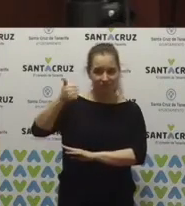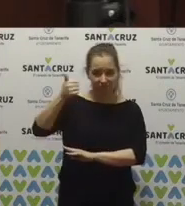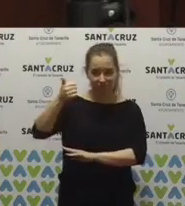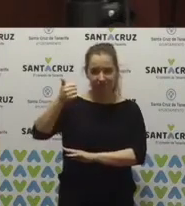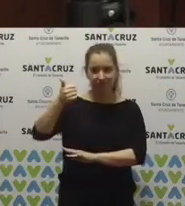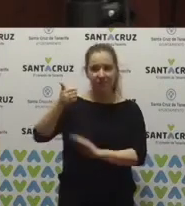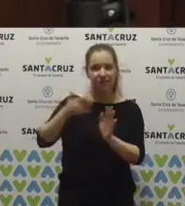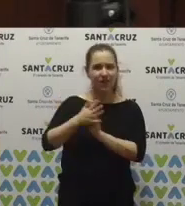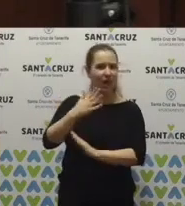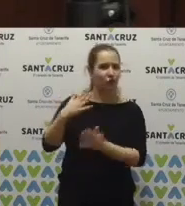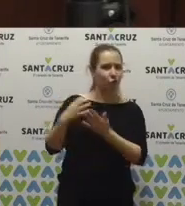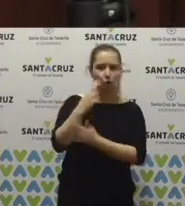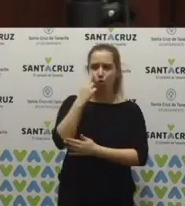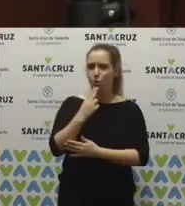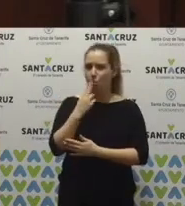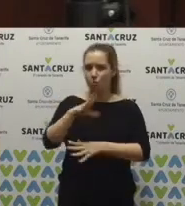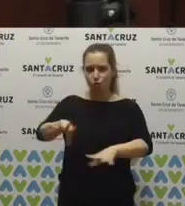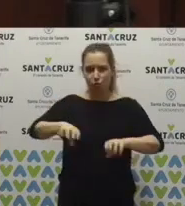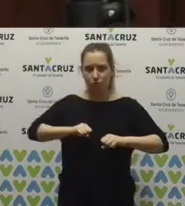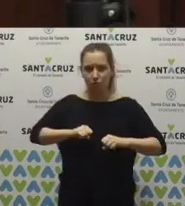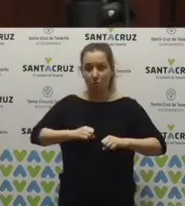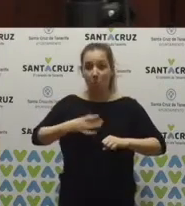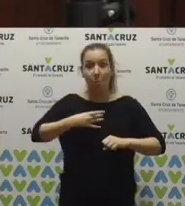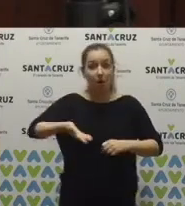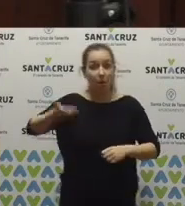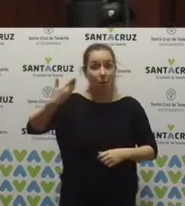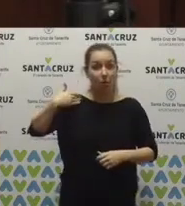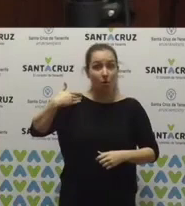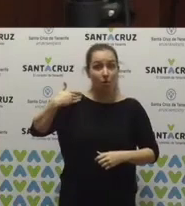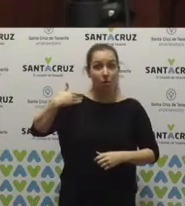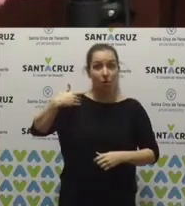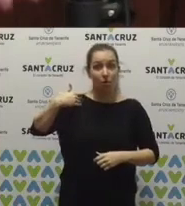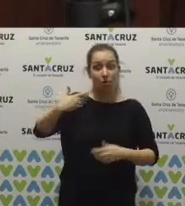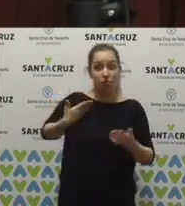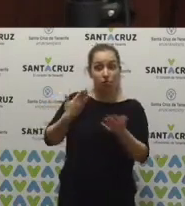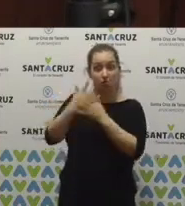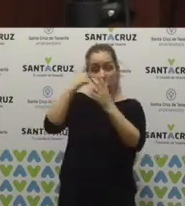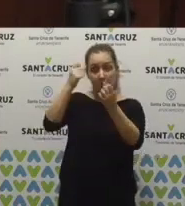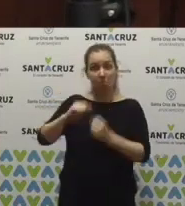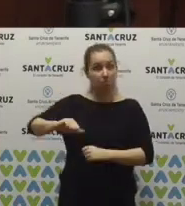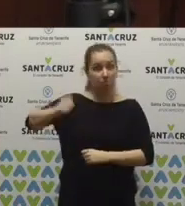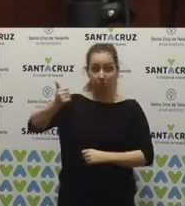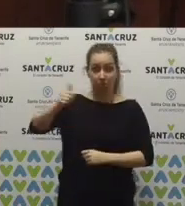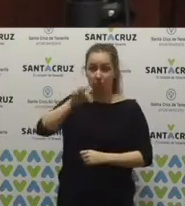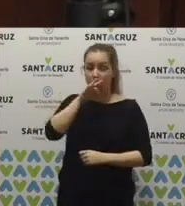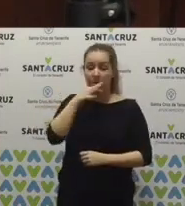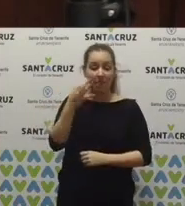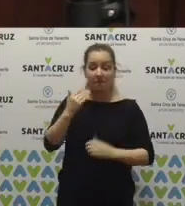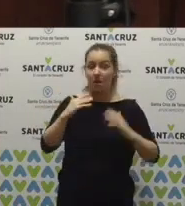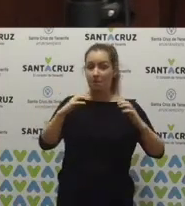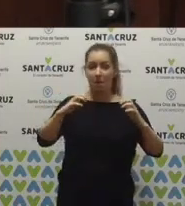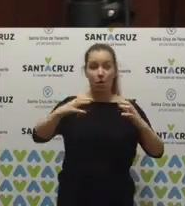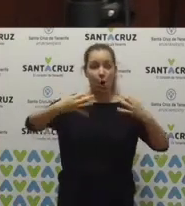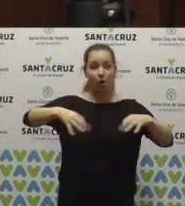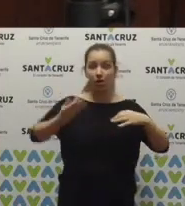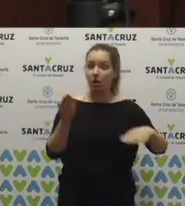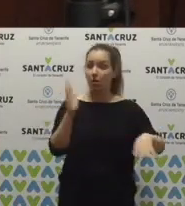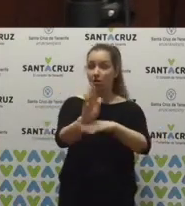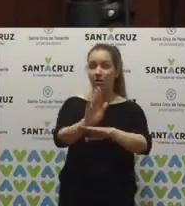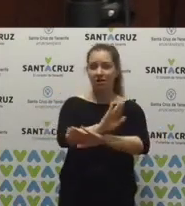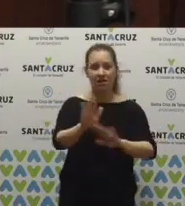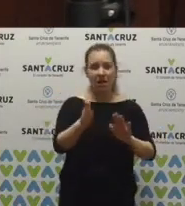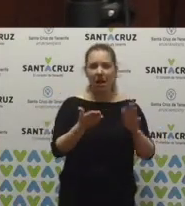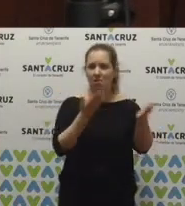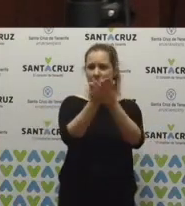no podría retrotraer podían perfectamente no haber aprobado una moción institucional y haber ido a un pleno ordinario con todas las propuestas y que ahora y se hubiera y